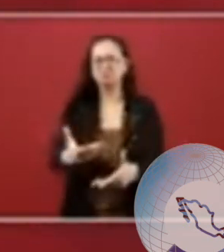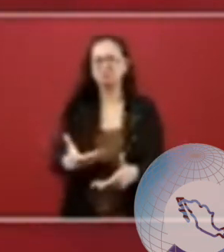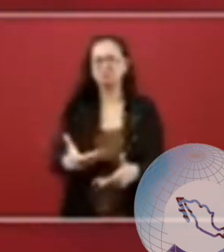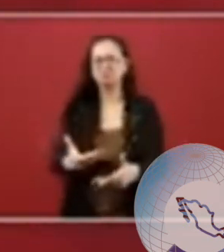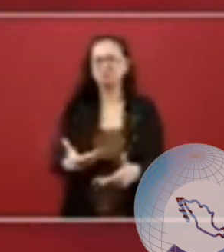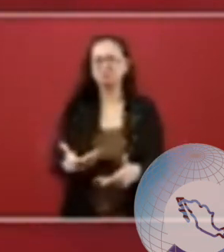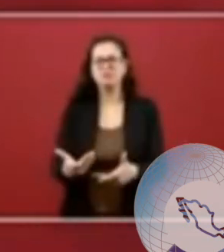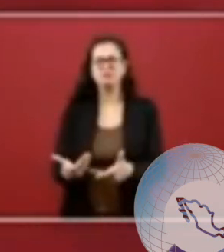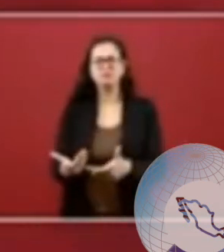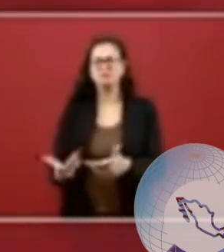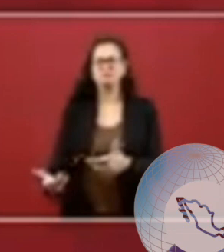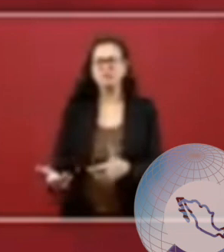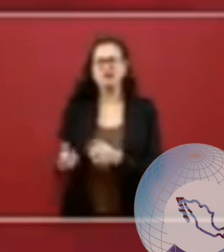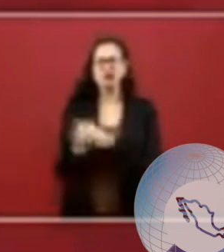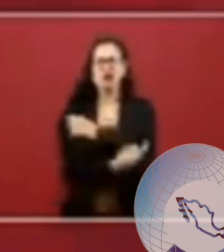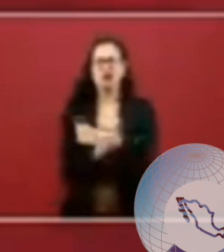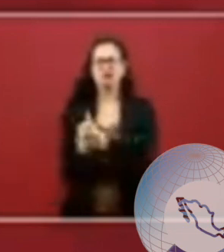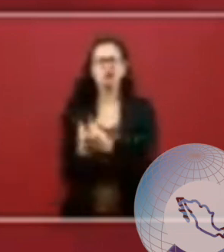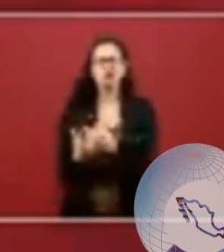es añadido.